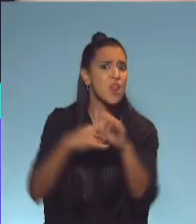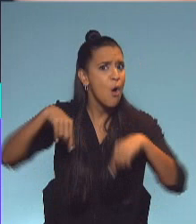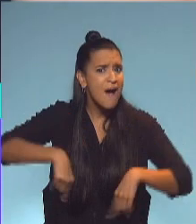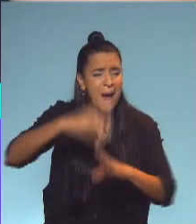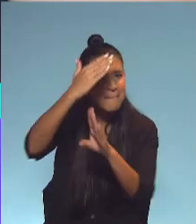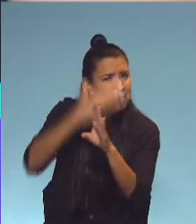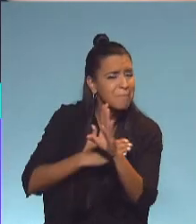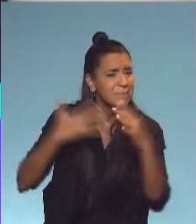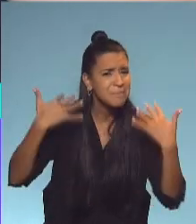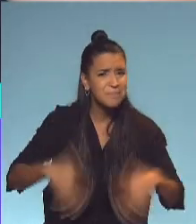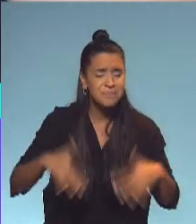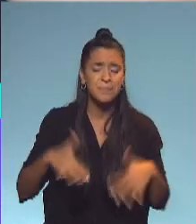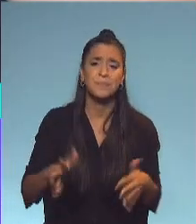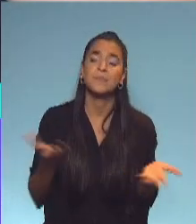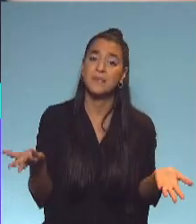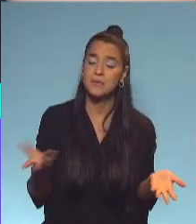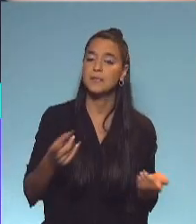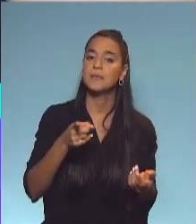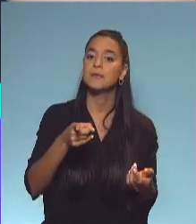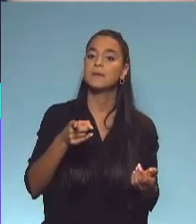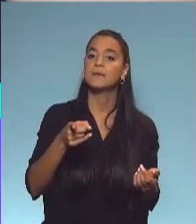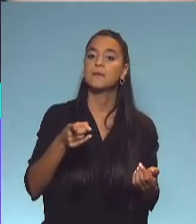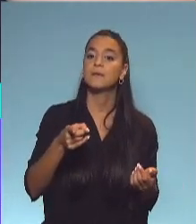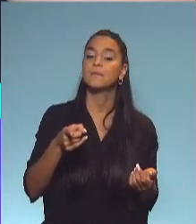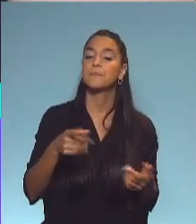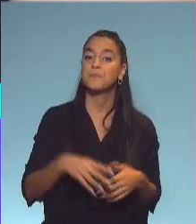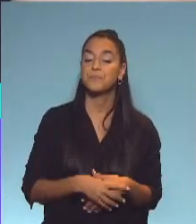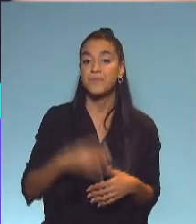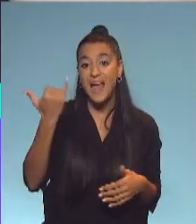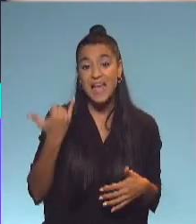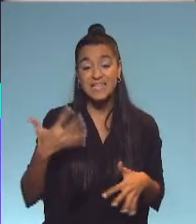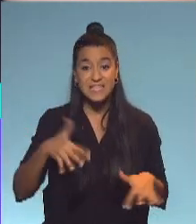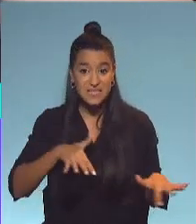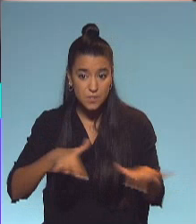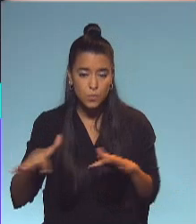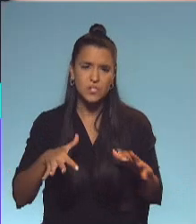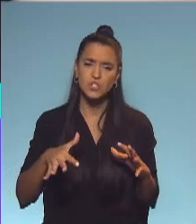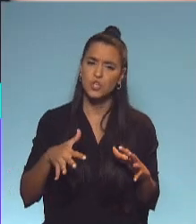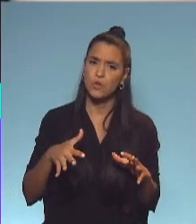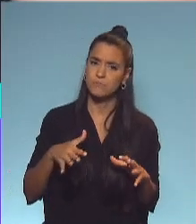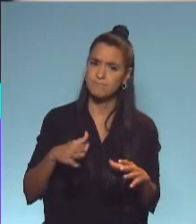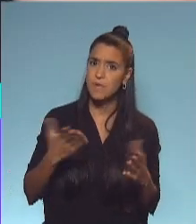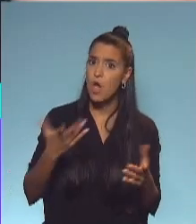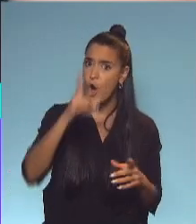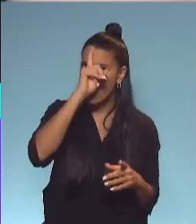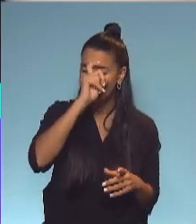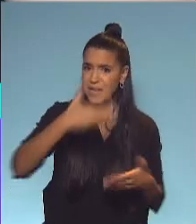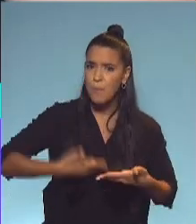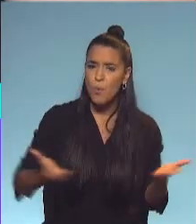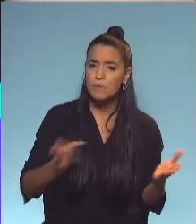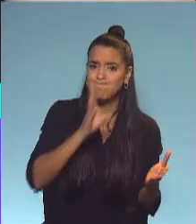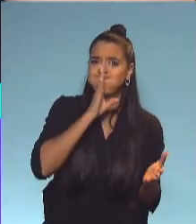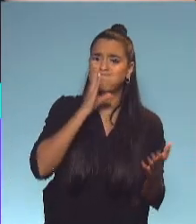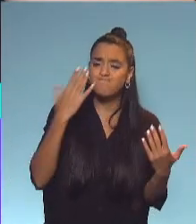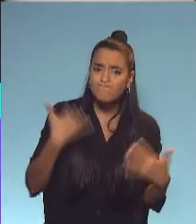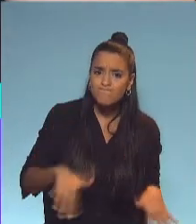por debajo, tanto que hay, digamos, situaciones de tensión en los hospitales públicos, en